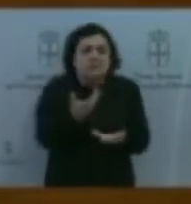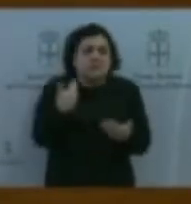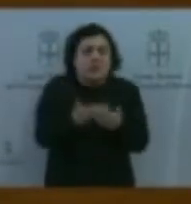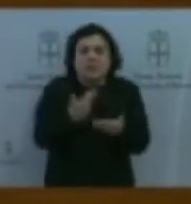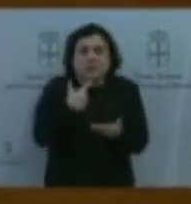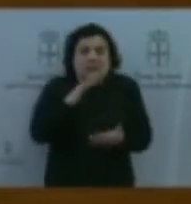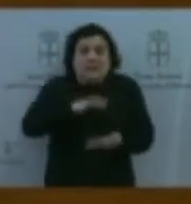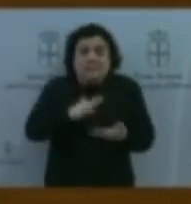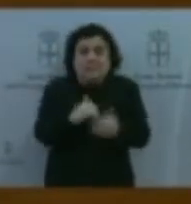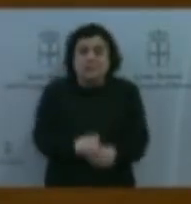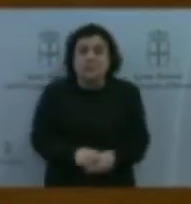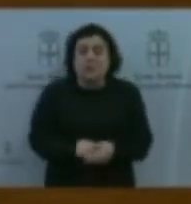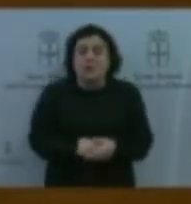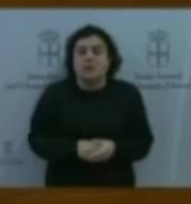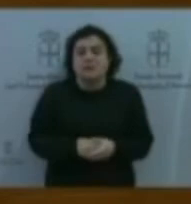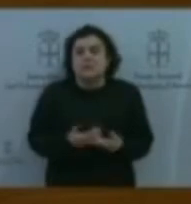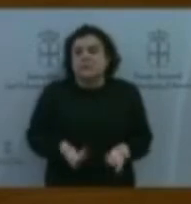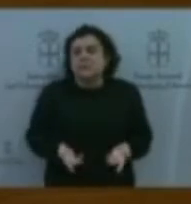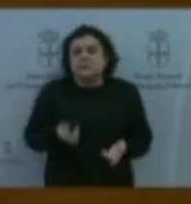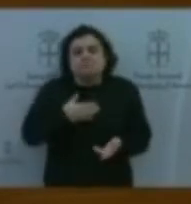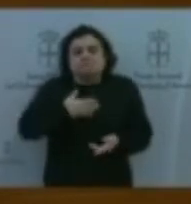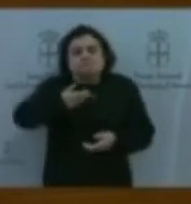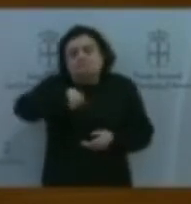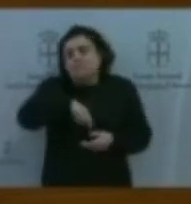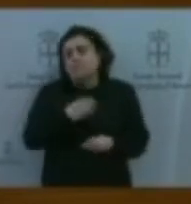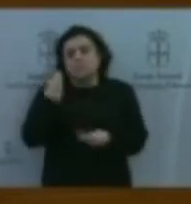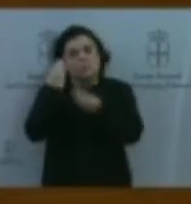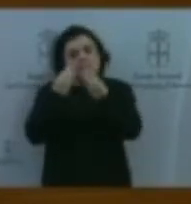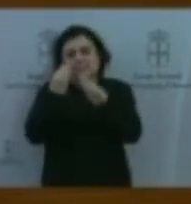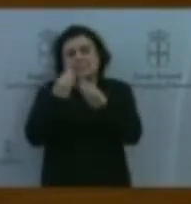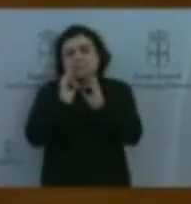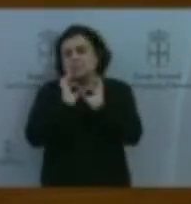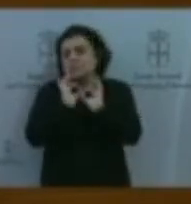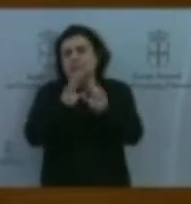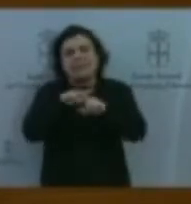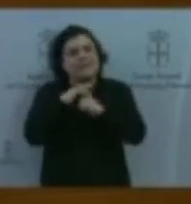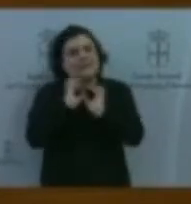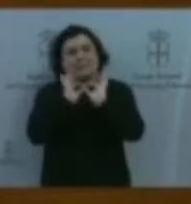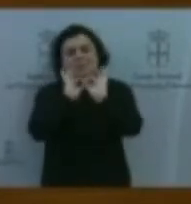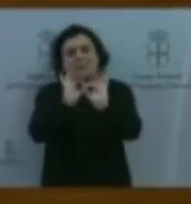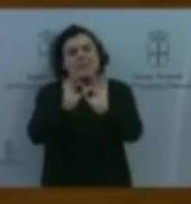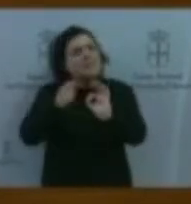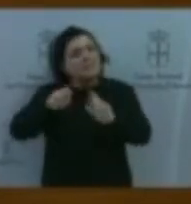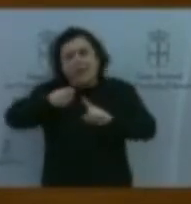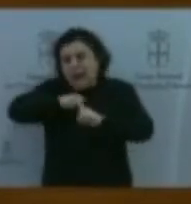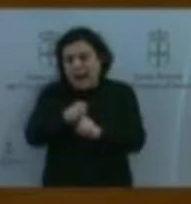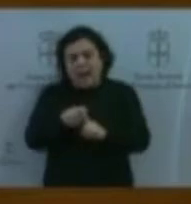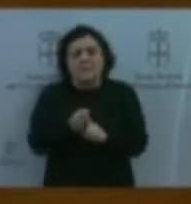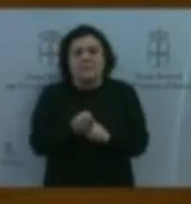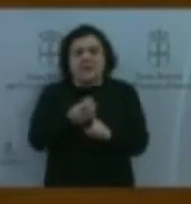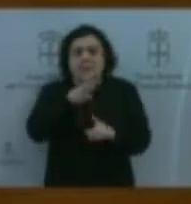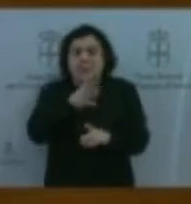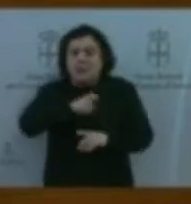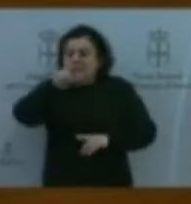nosotros creemos que ahí había que haber apretado, principalmente porque las aglomeraciones son fuentes de contagio,